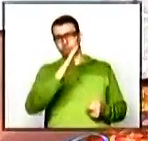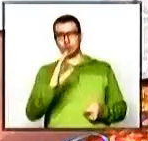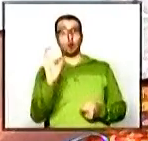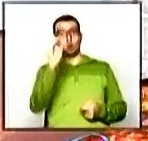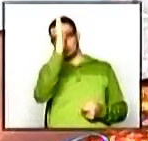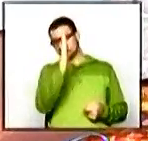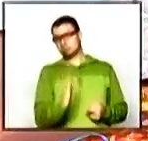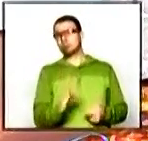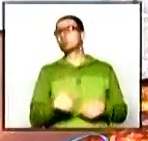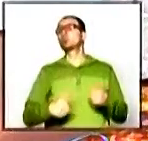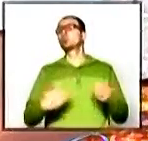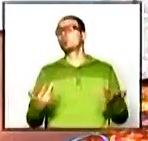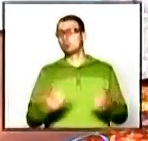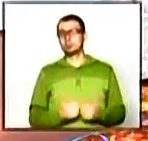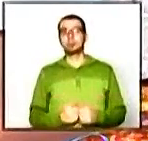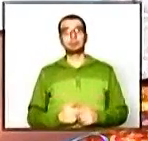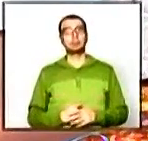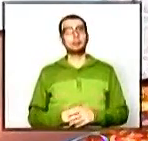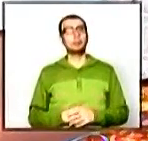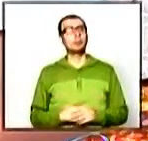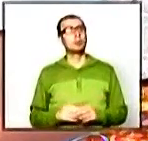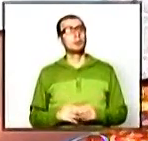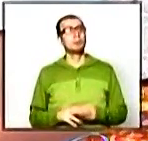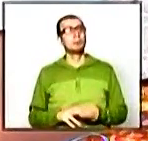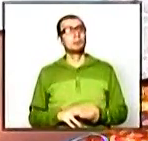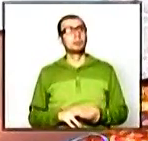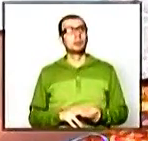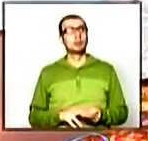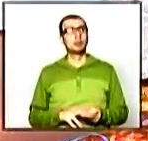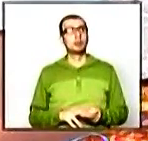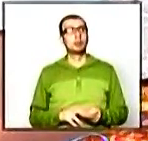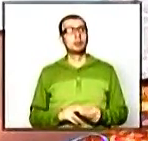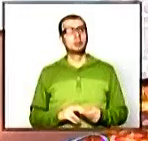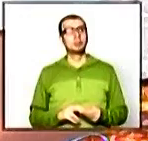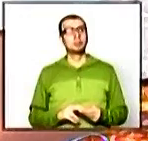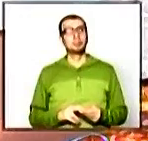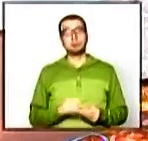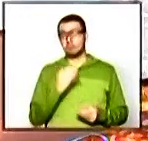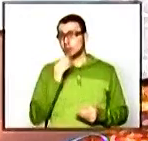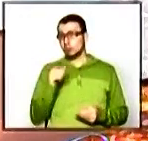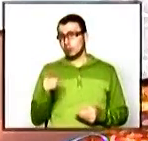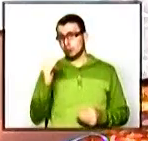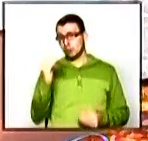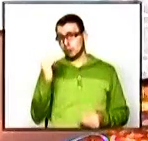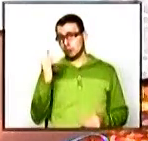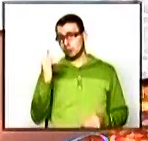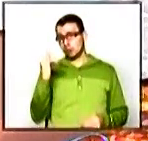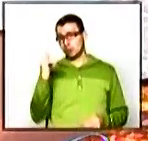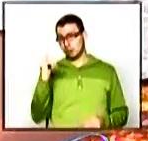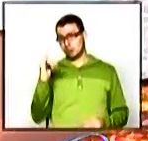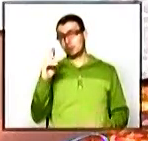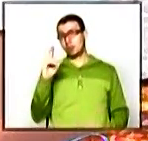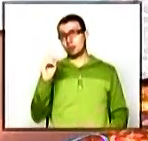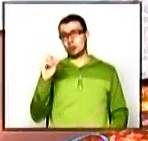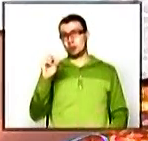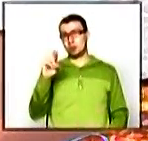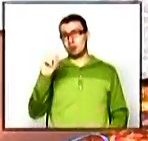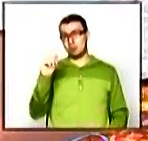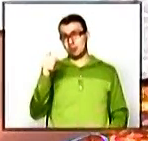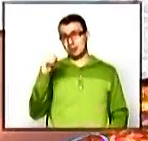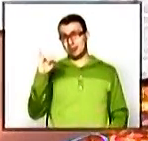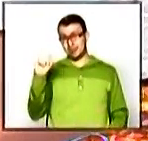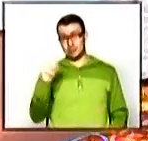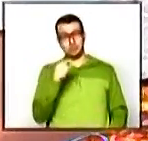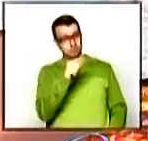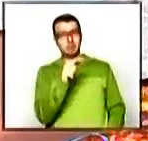Bueno, entonces entrando en materia sobre lo que es la quiropraxia, vamos a aprovechar que tenemos a Francisco que nos sirve como modelo